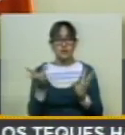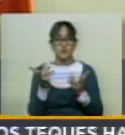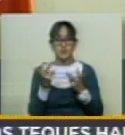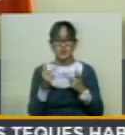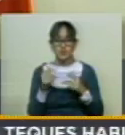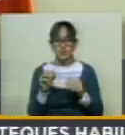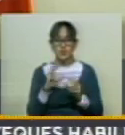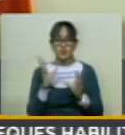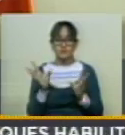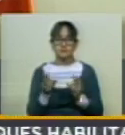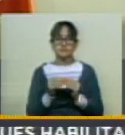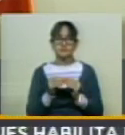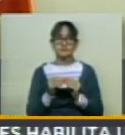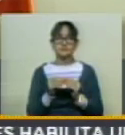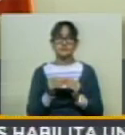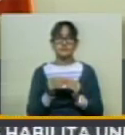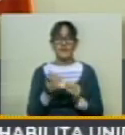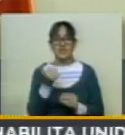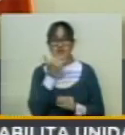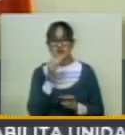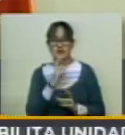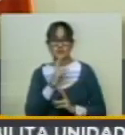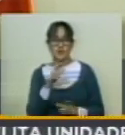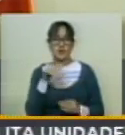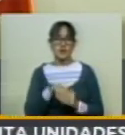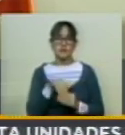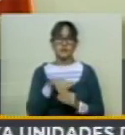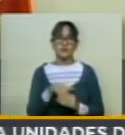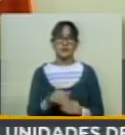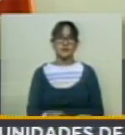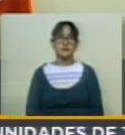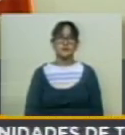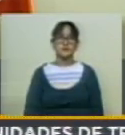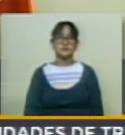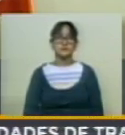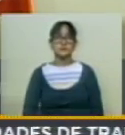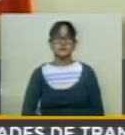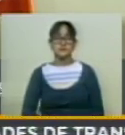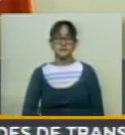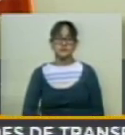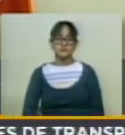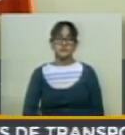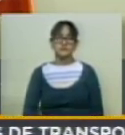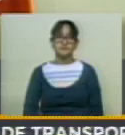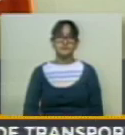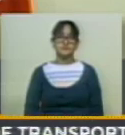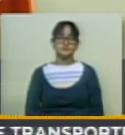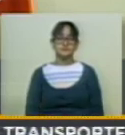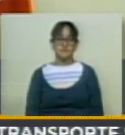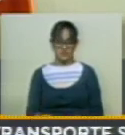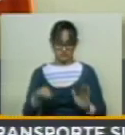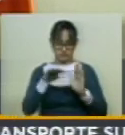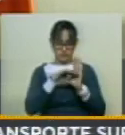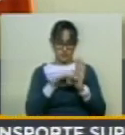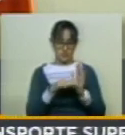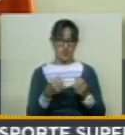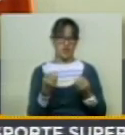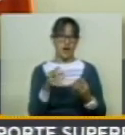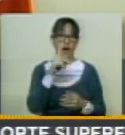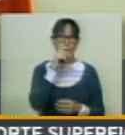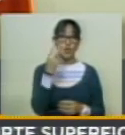totalización altera los resultados electorales. Y les volvemos a recordar, esa es parte de las garantías que hemos dado desde